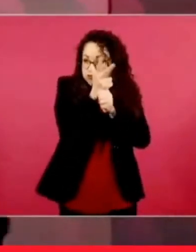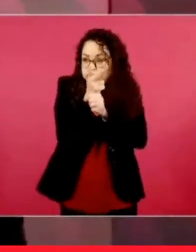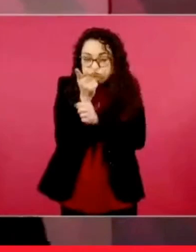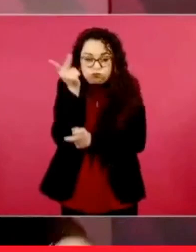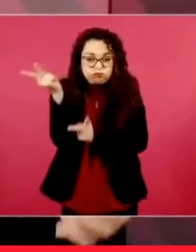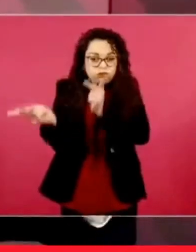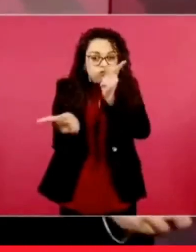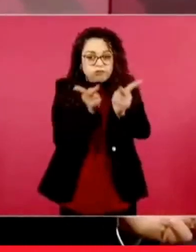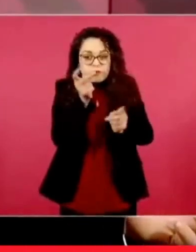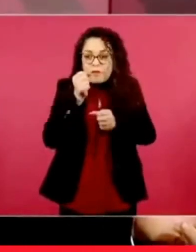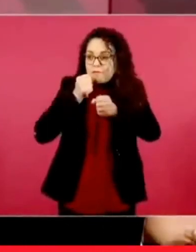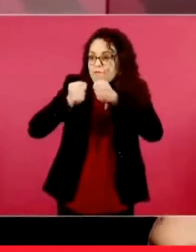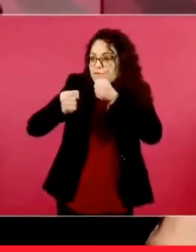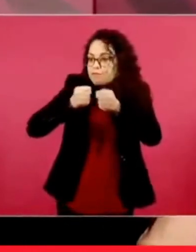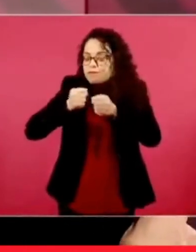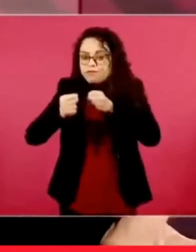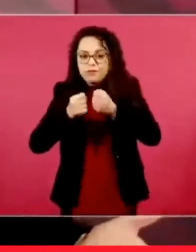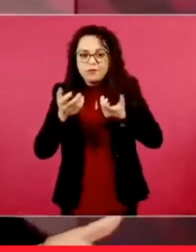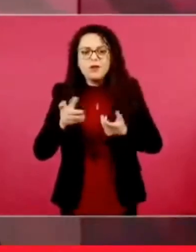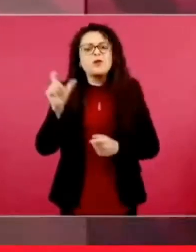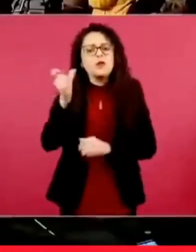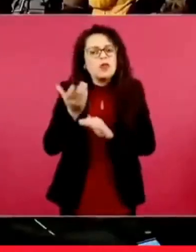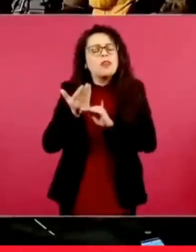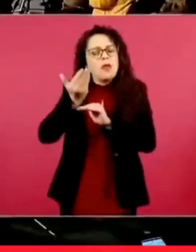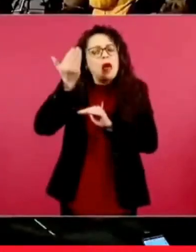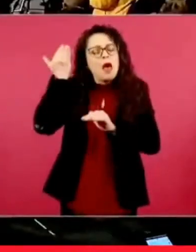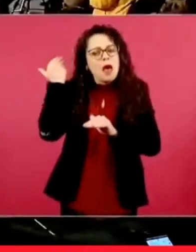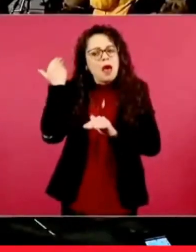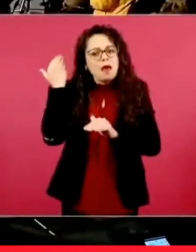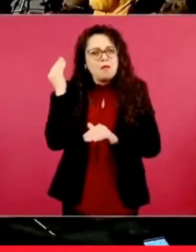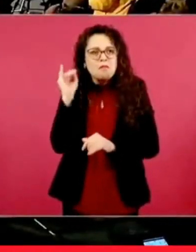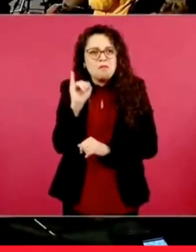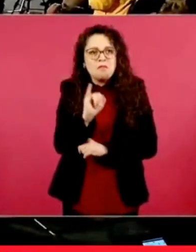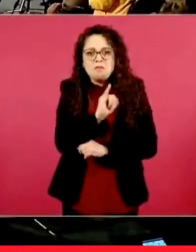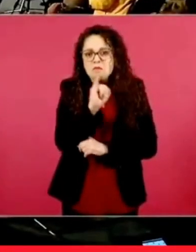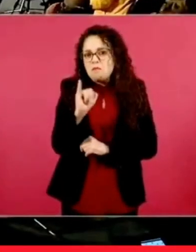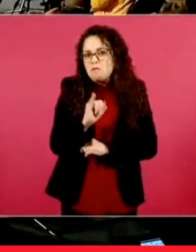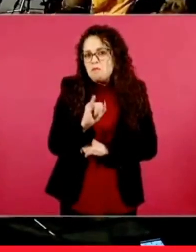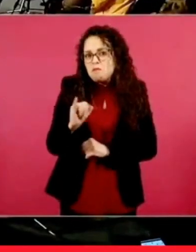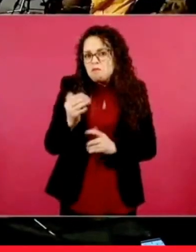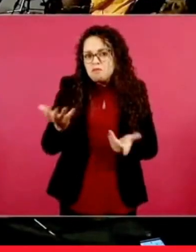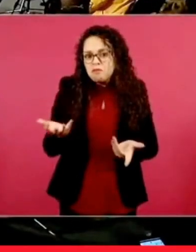que nosotros hicimos muchas marchas. Yo creo que